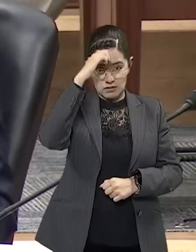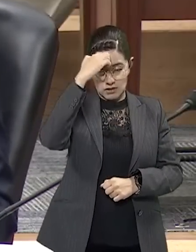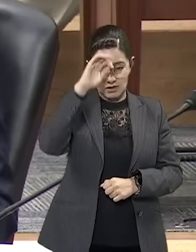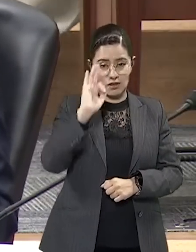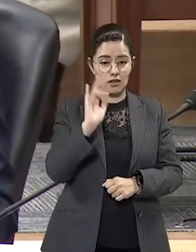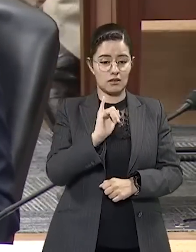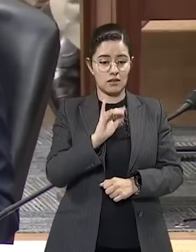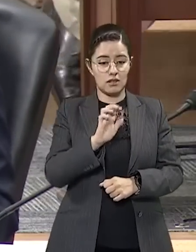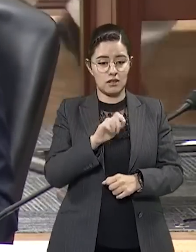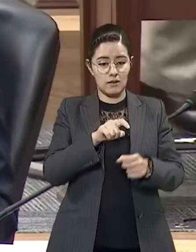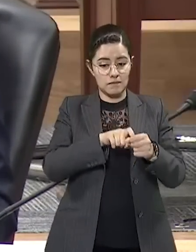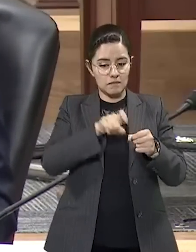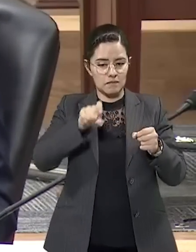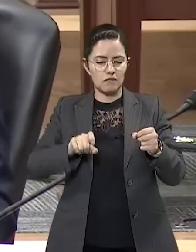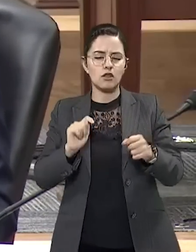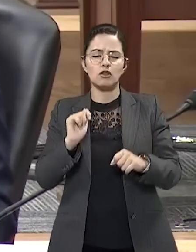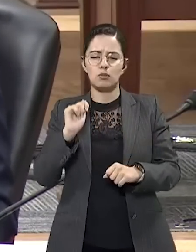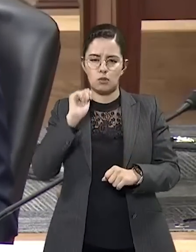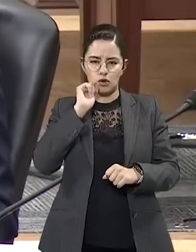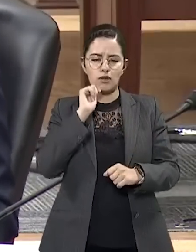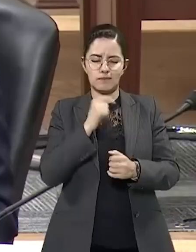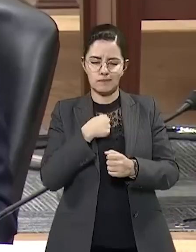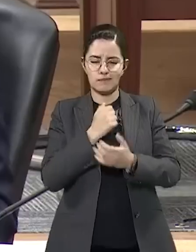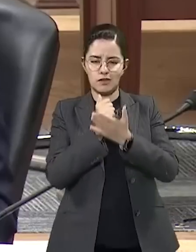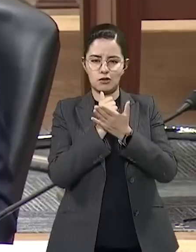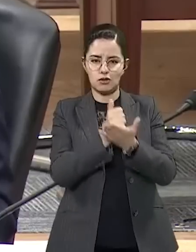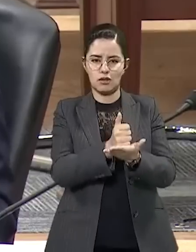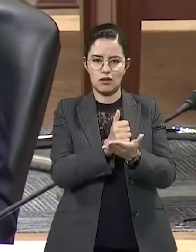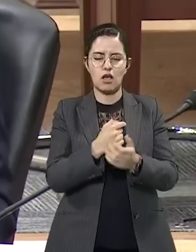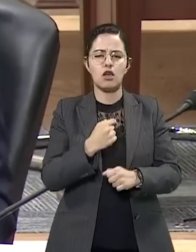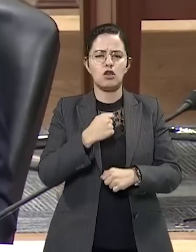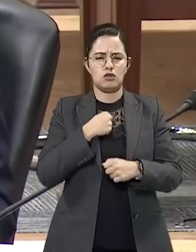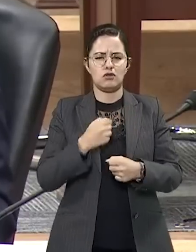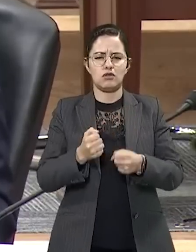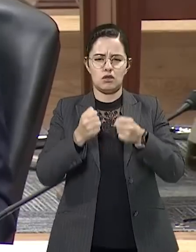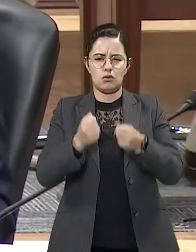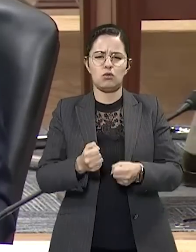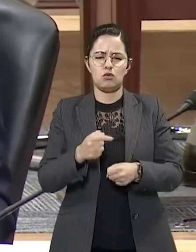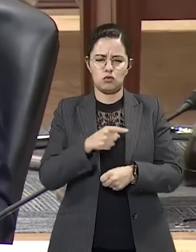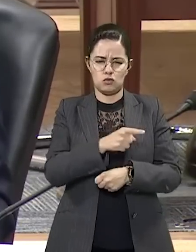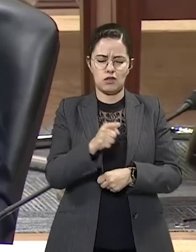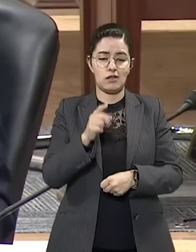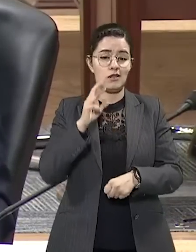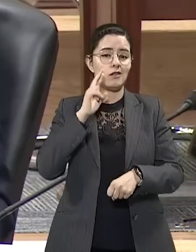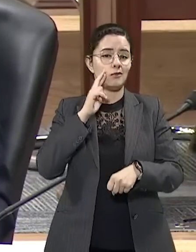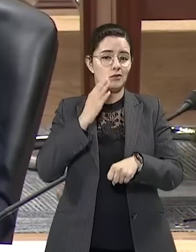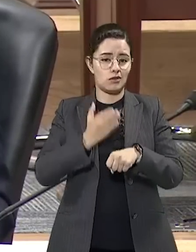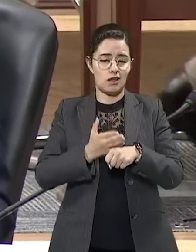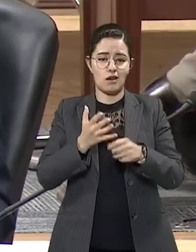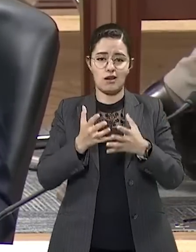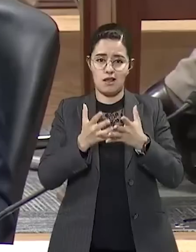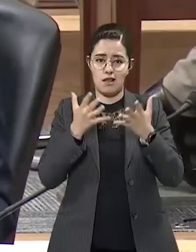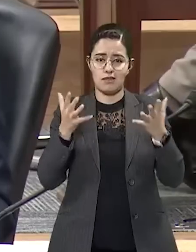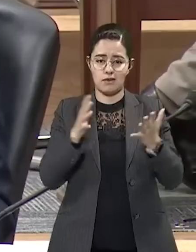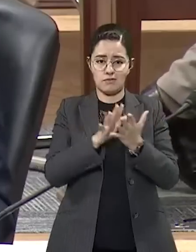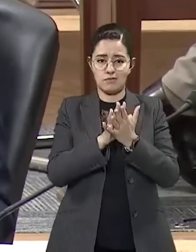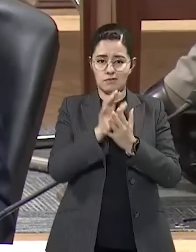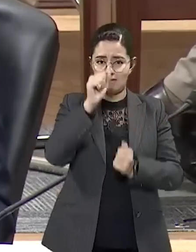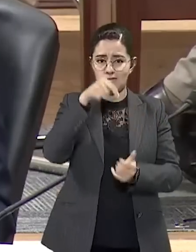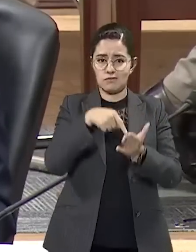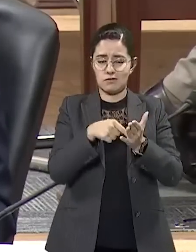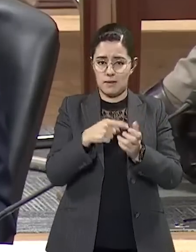fuera del INE Estoy seguro que harán honor a la gran responsabilidad que la Constitución y